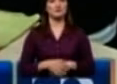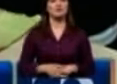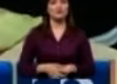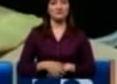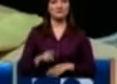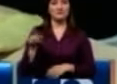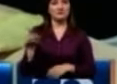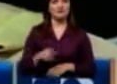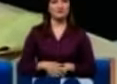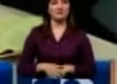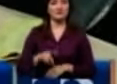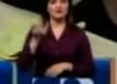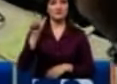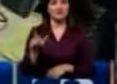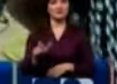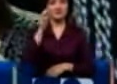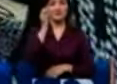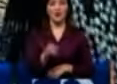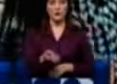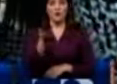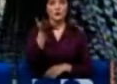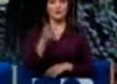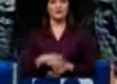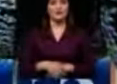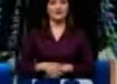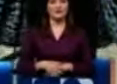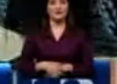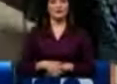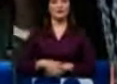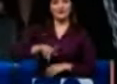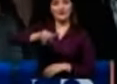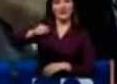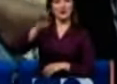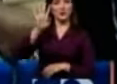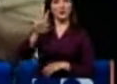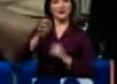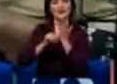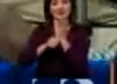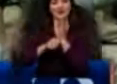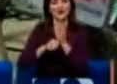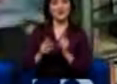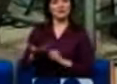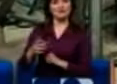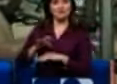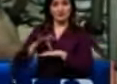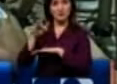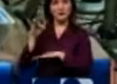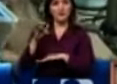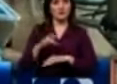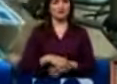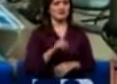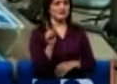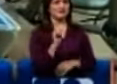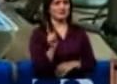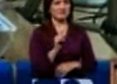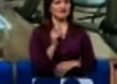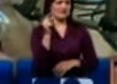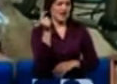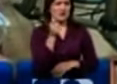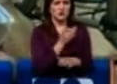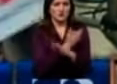amigos, acá también tenemos otro señor. Señor, buenos días, estamos en vivo para Teleamazonas. Buenos días. Sacando la cédula. Sí, así es. ¿Madrugó? No, está atendiendo